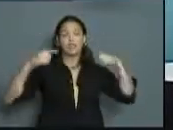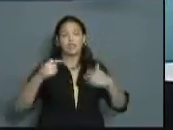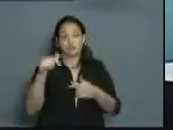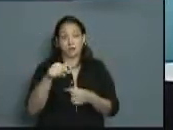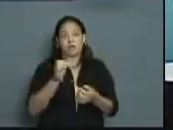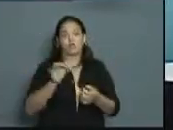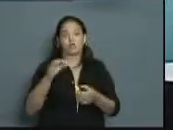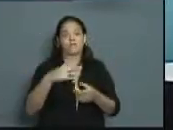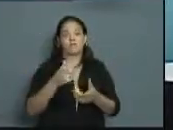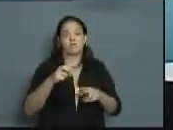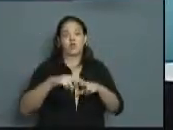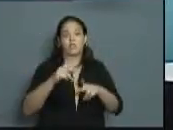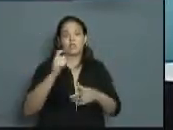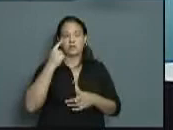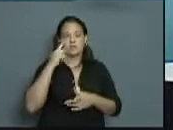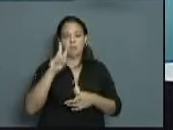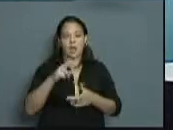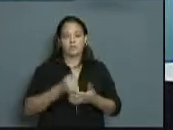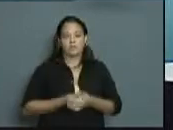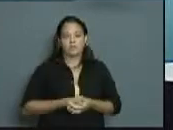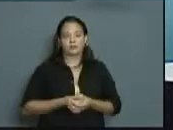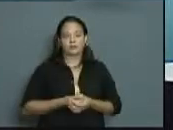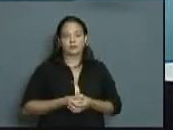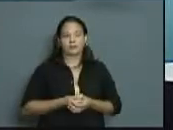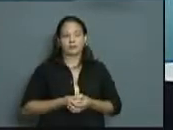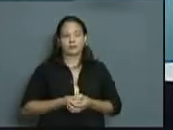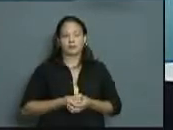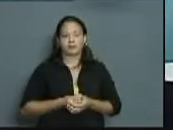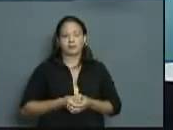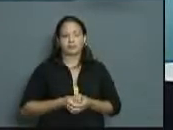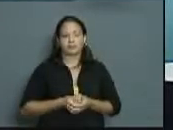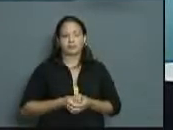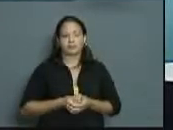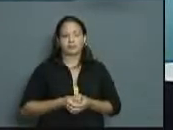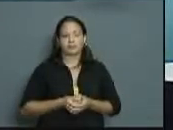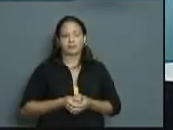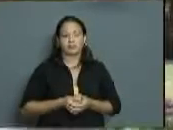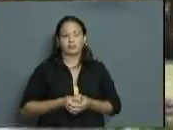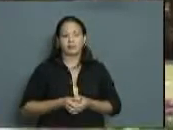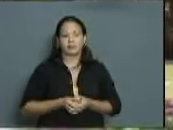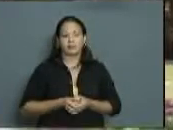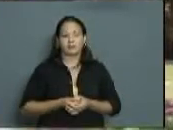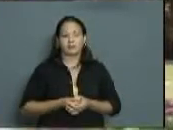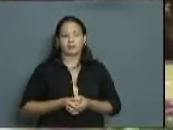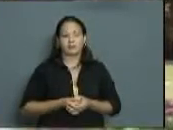en el municipio capital. Oreste Rodríguez Fojo estuvo por allá y trae los detalles.